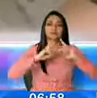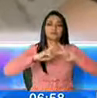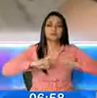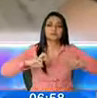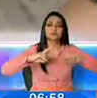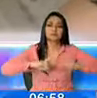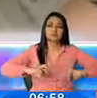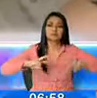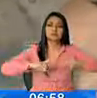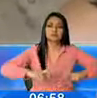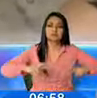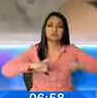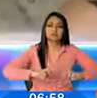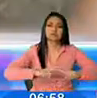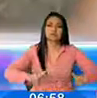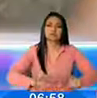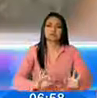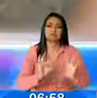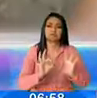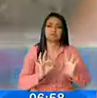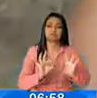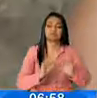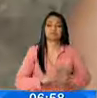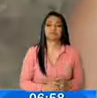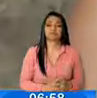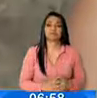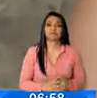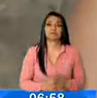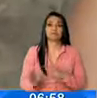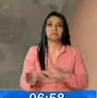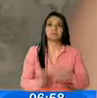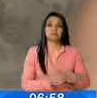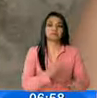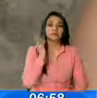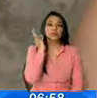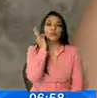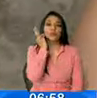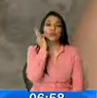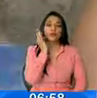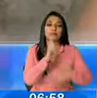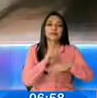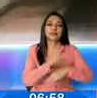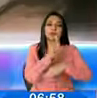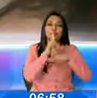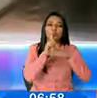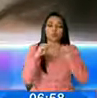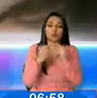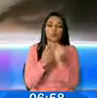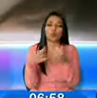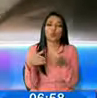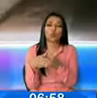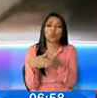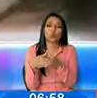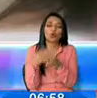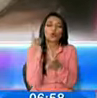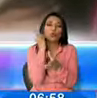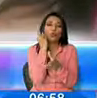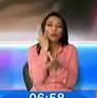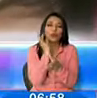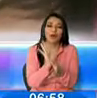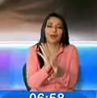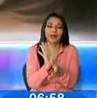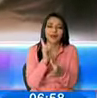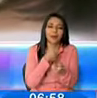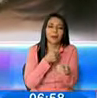súper diligente, súper bien hecha. Por otra parte, Ana Cristina Vera, directora de Surcuna y representante de plataforma Vivas